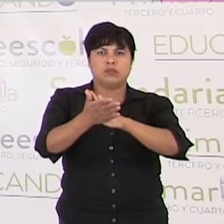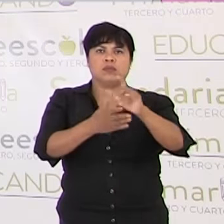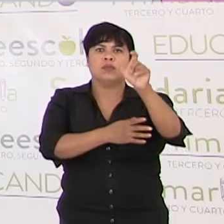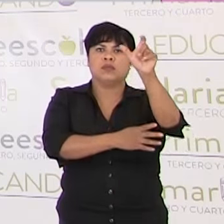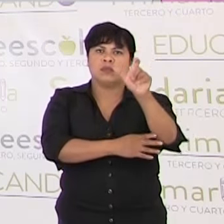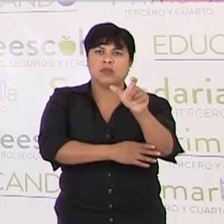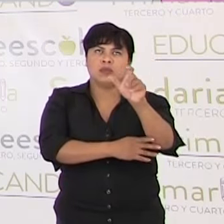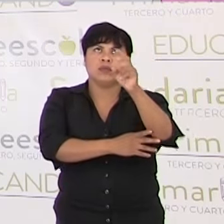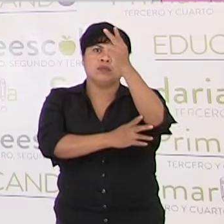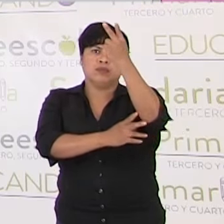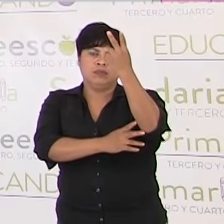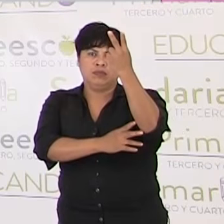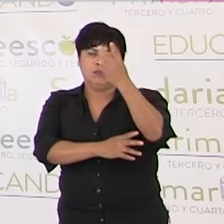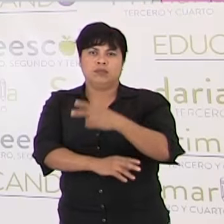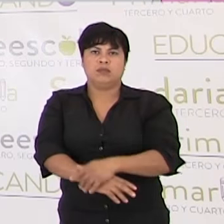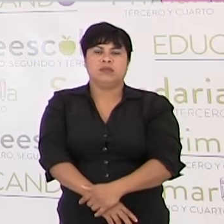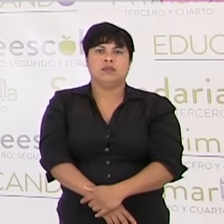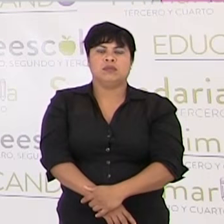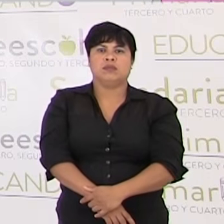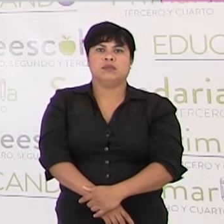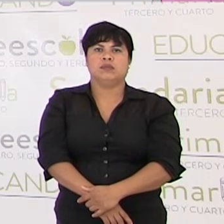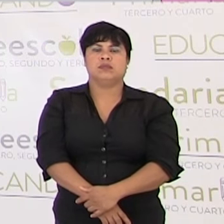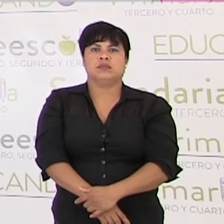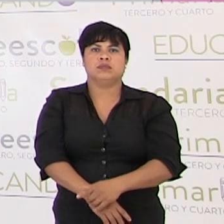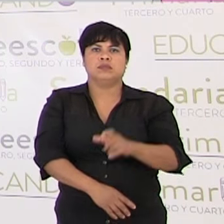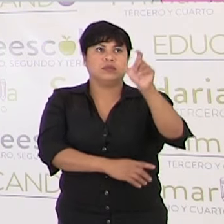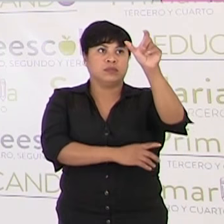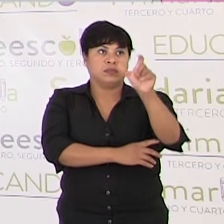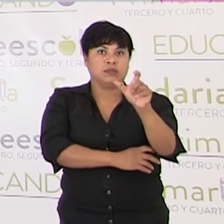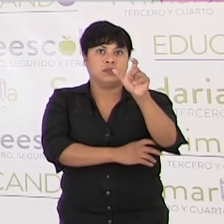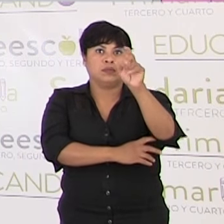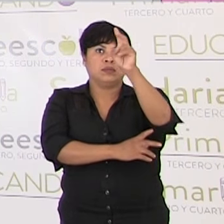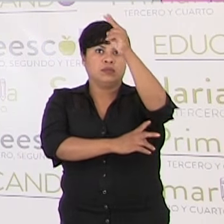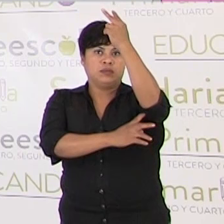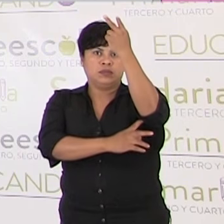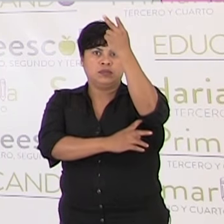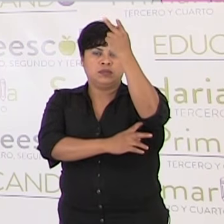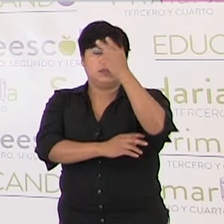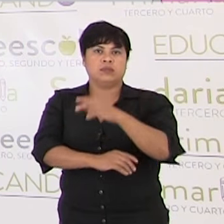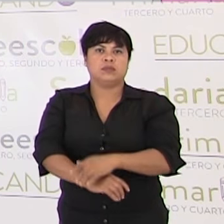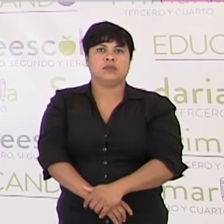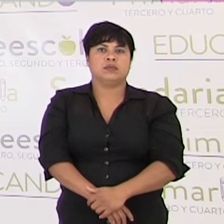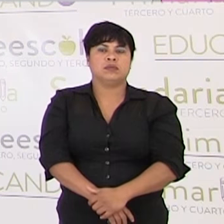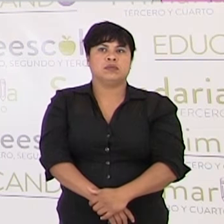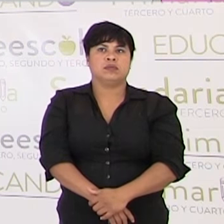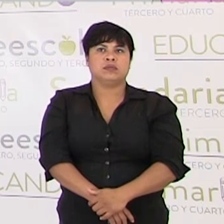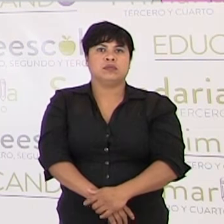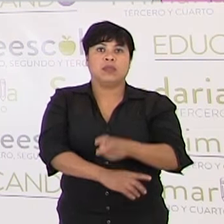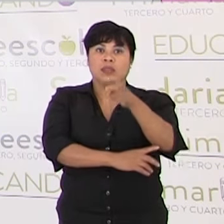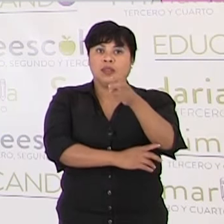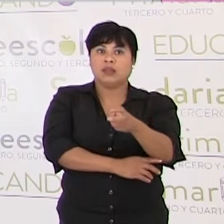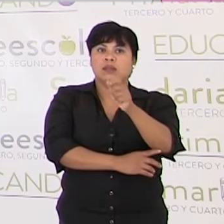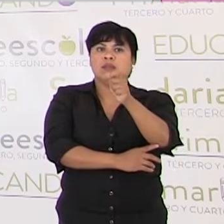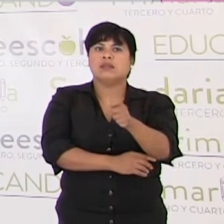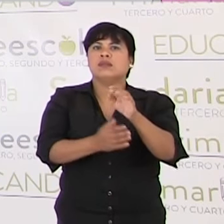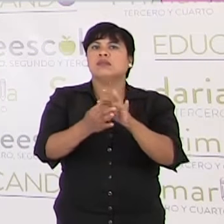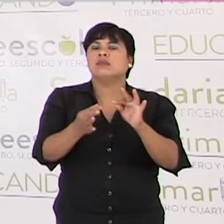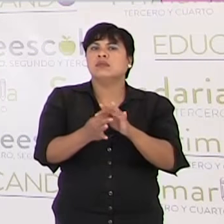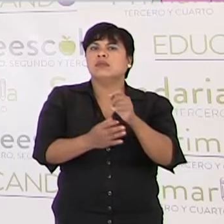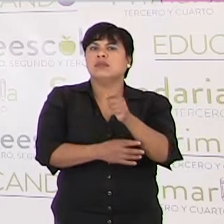2. ¿Sí? X sobre 2. Esto nos